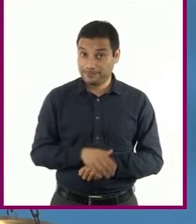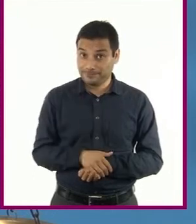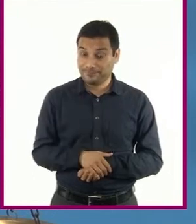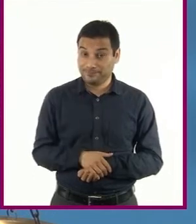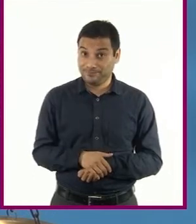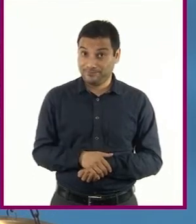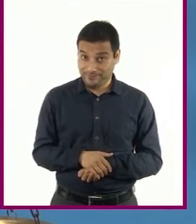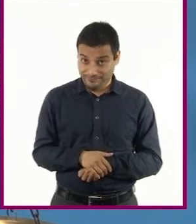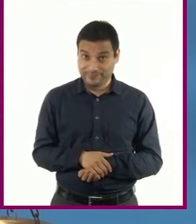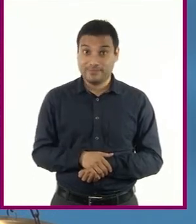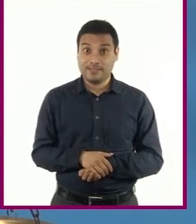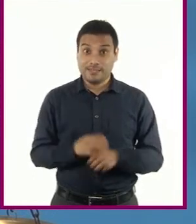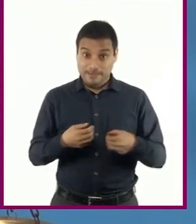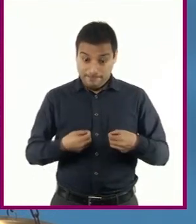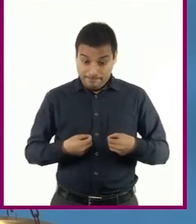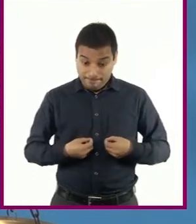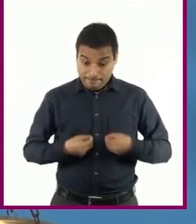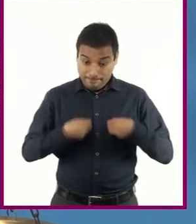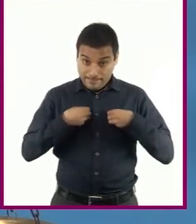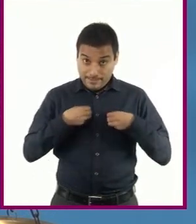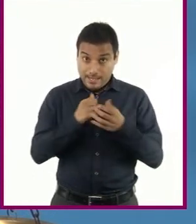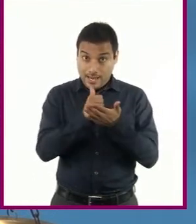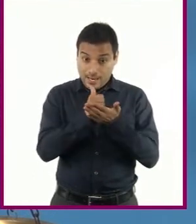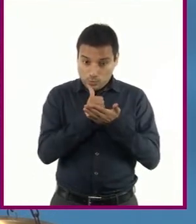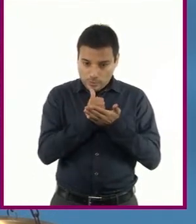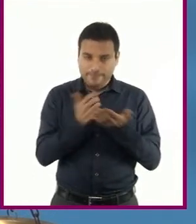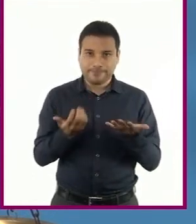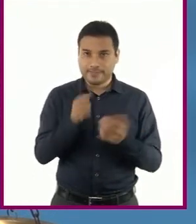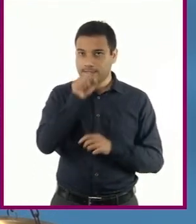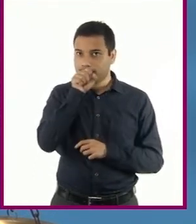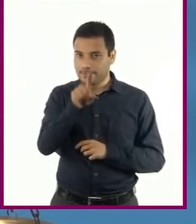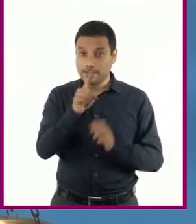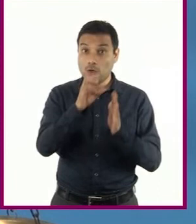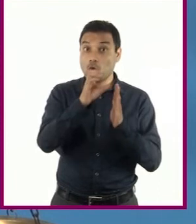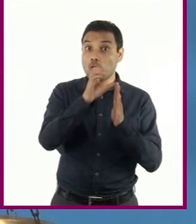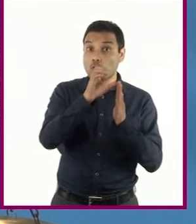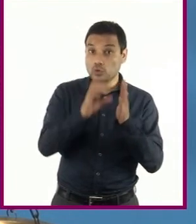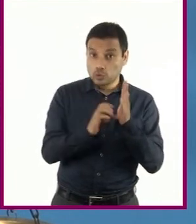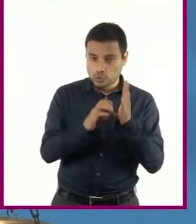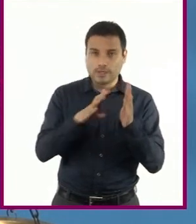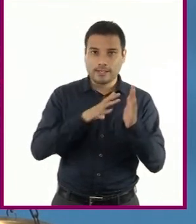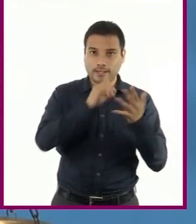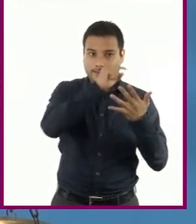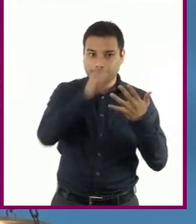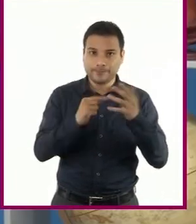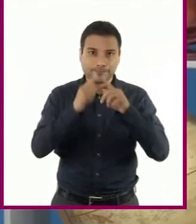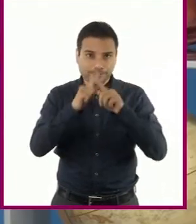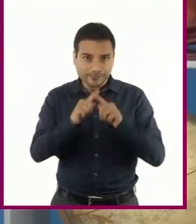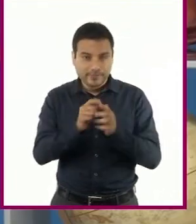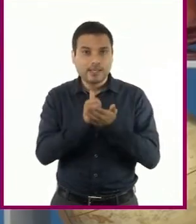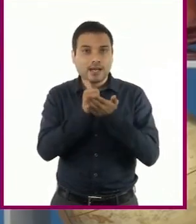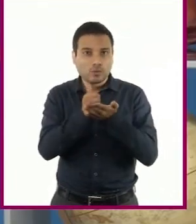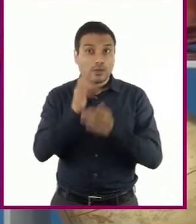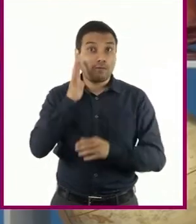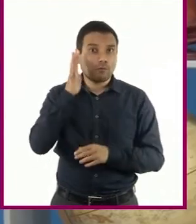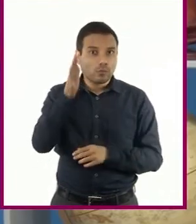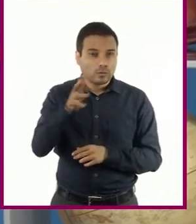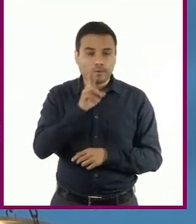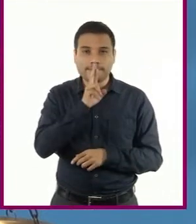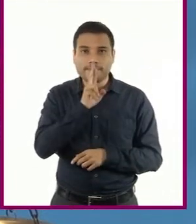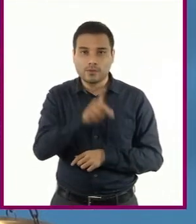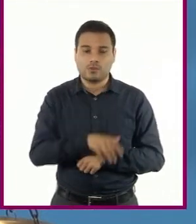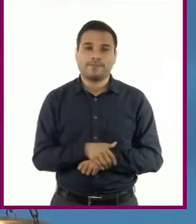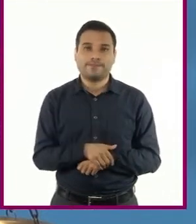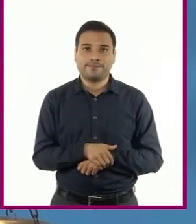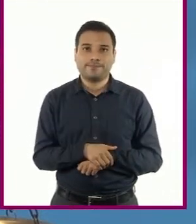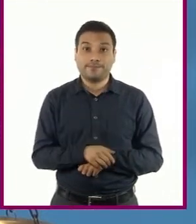de regular la vida presente, la Constitución también proporciona las bases para perfilar un mejor futuro. Esto será posible si